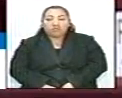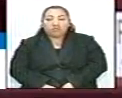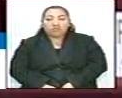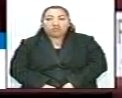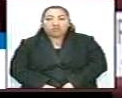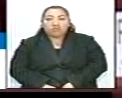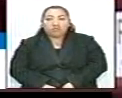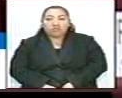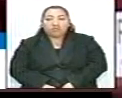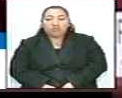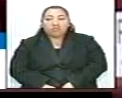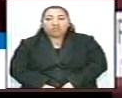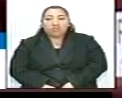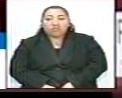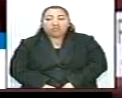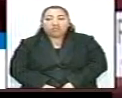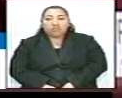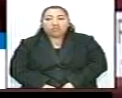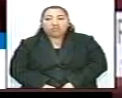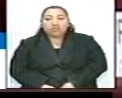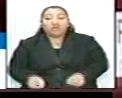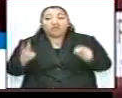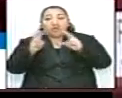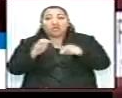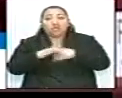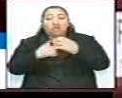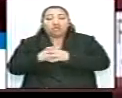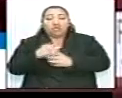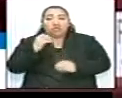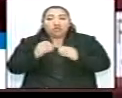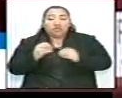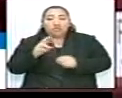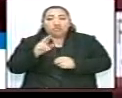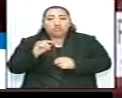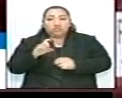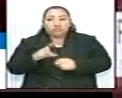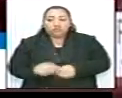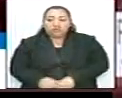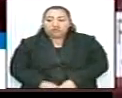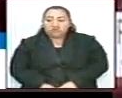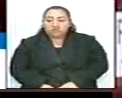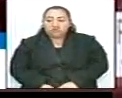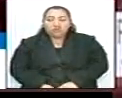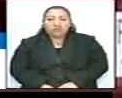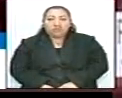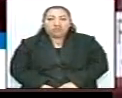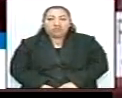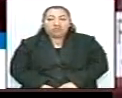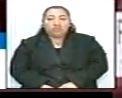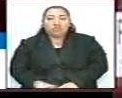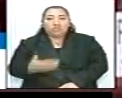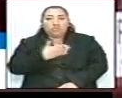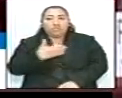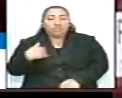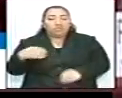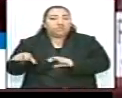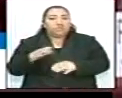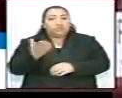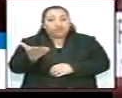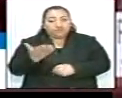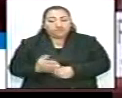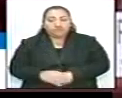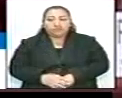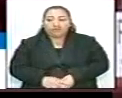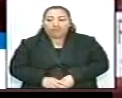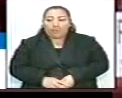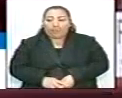metas físicas y financieras del Programa Nacional de Saneamiento Rural. Presidente, hago este pedido